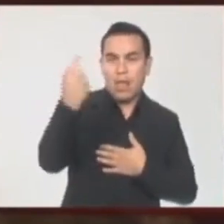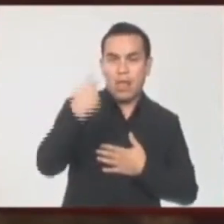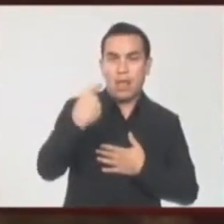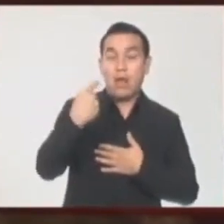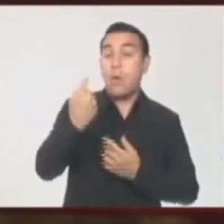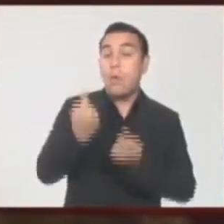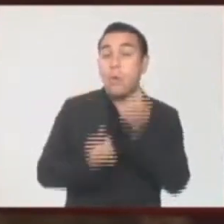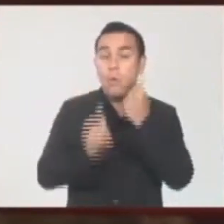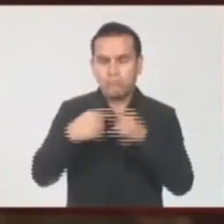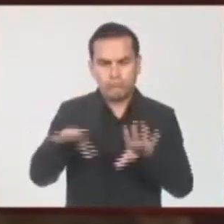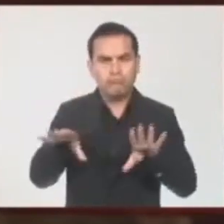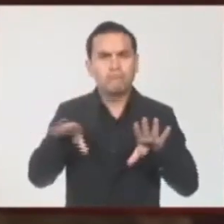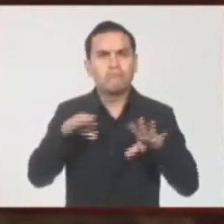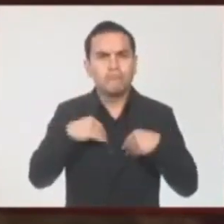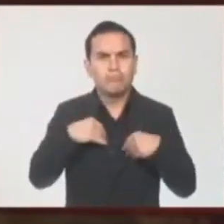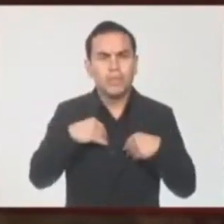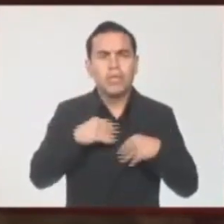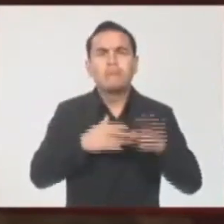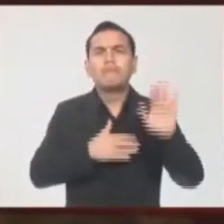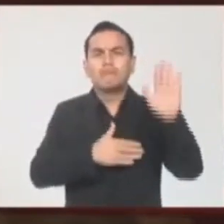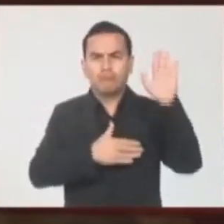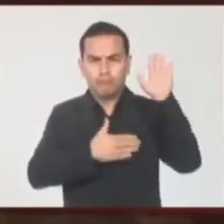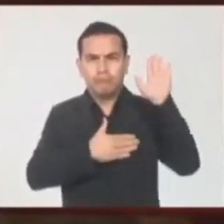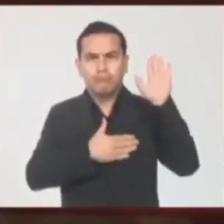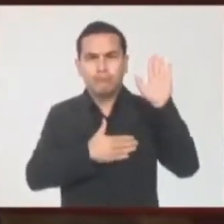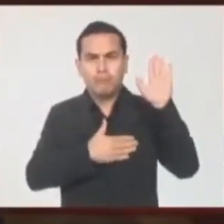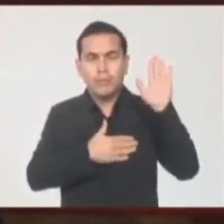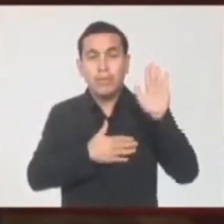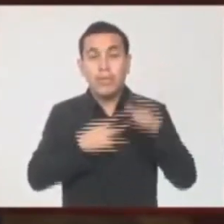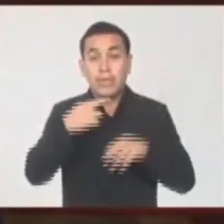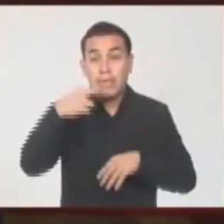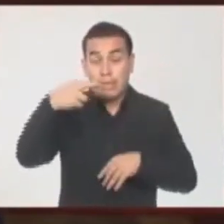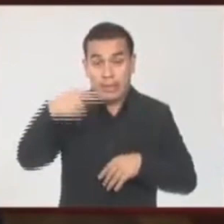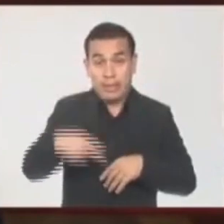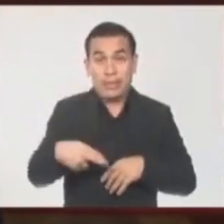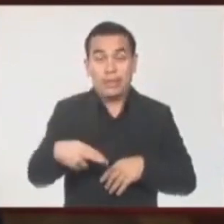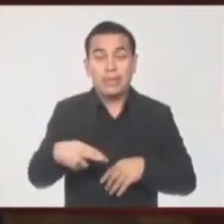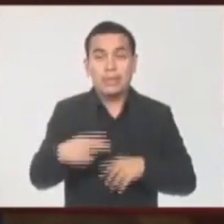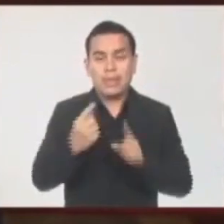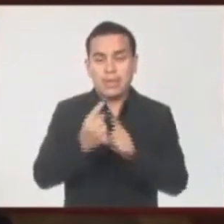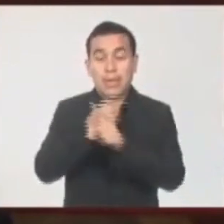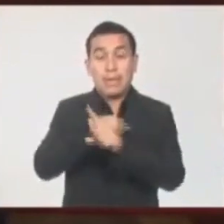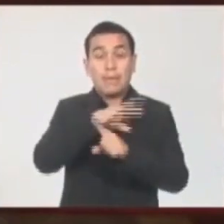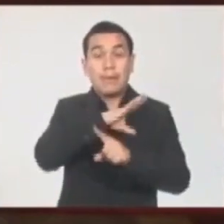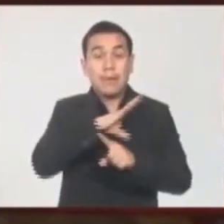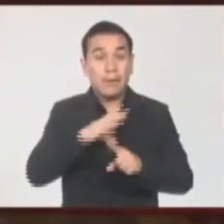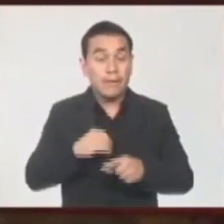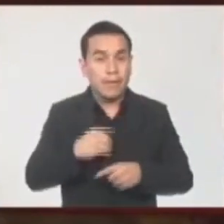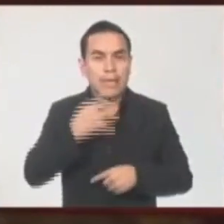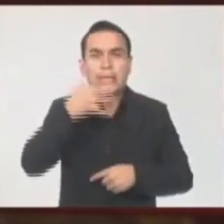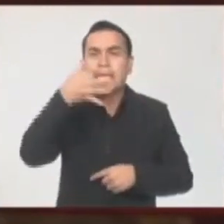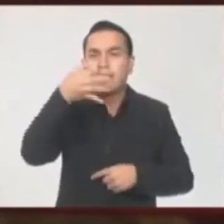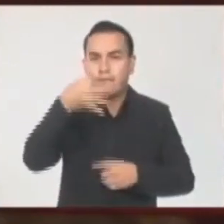que asumimos y juramos que cumpliríamos, el de cambiar nuestro país, pero esta vez de verdad.